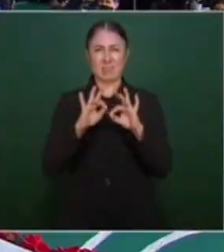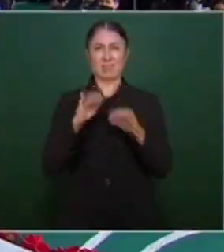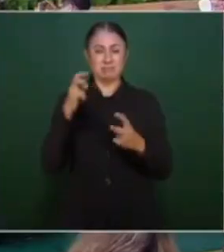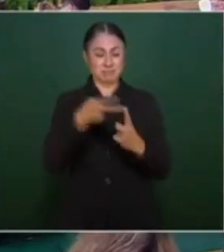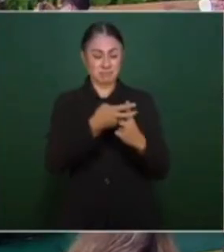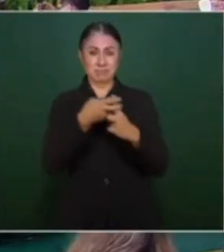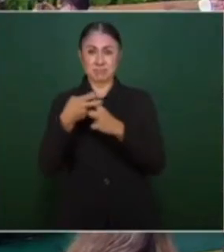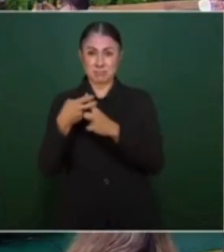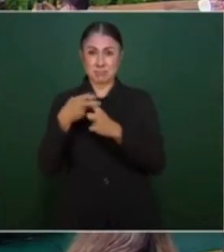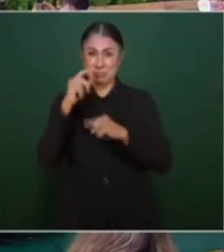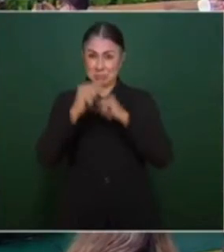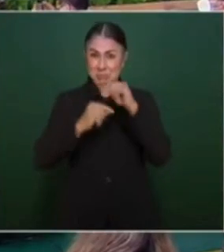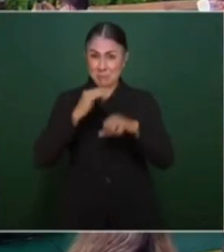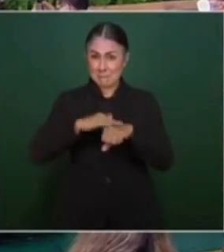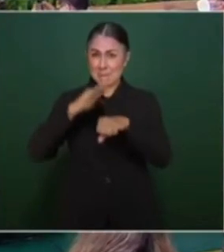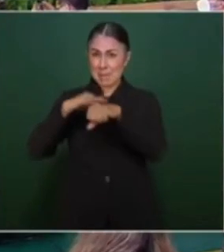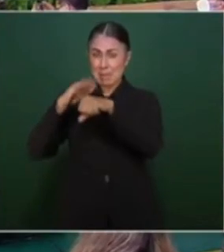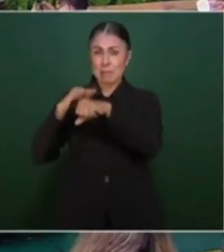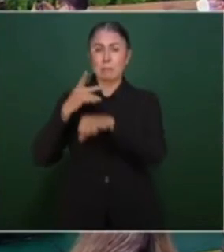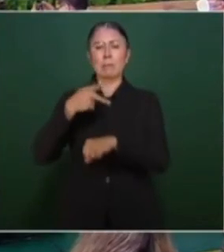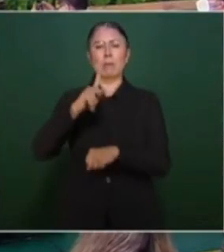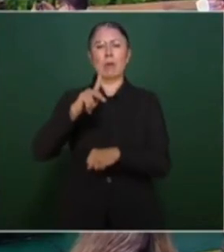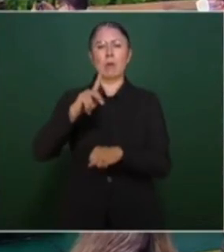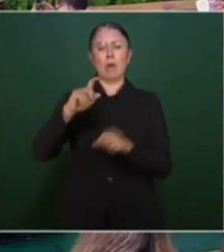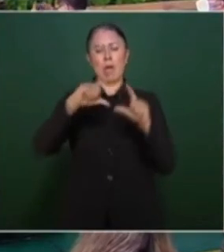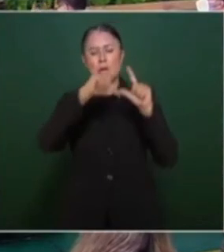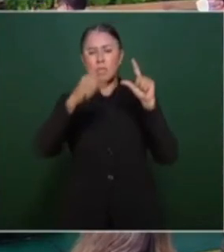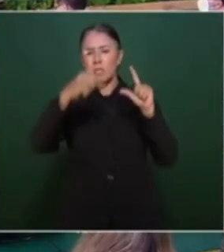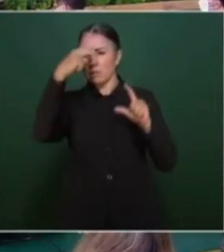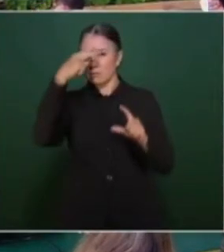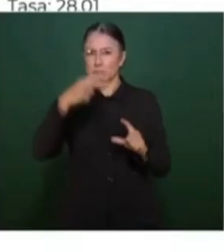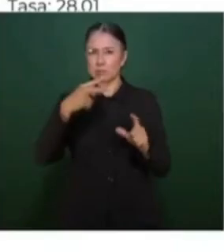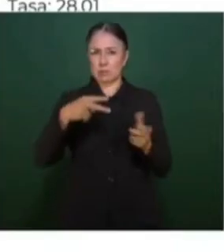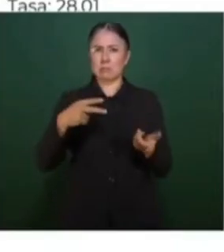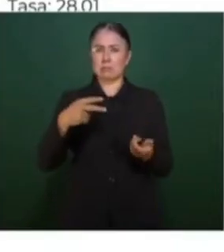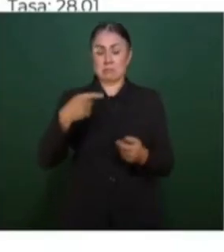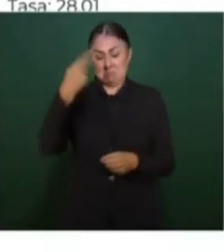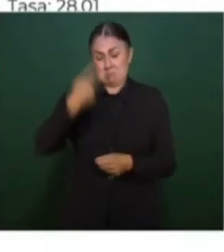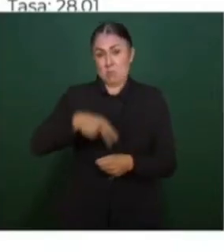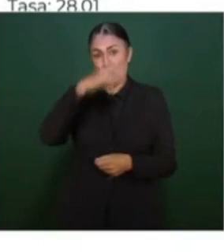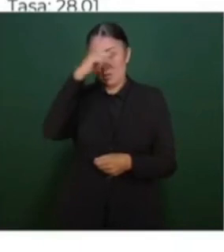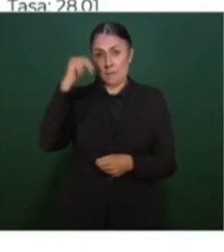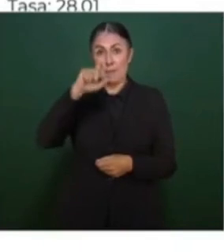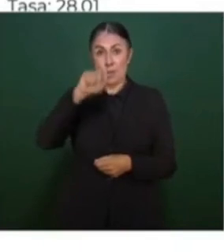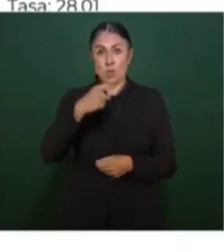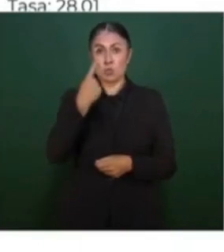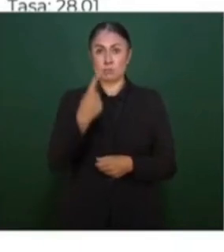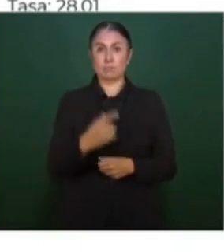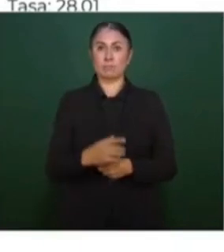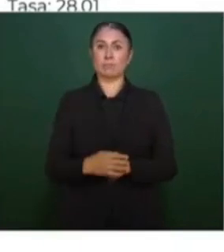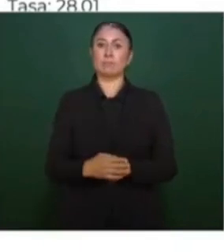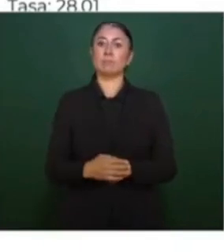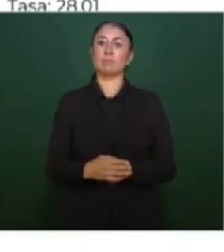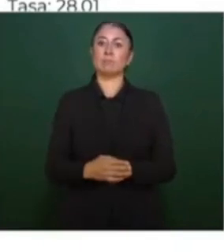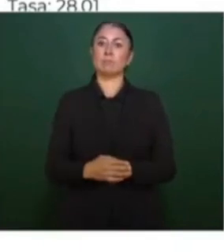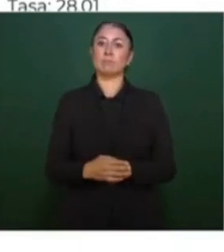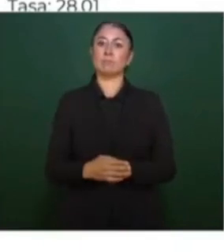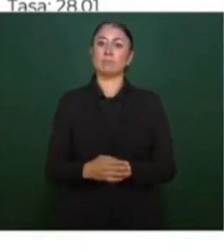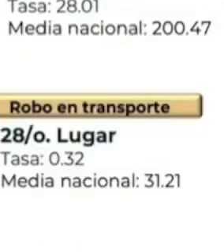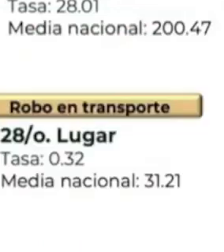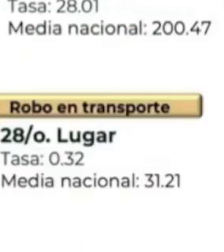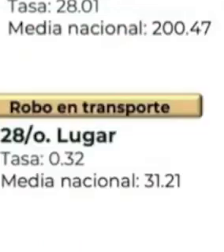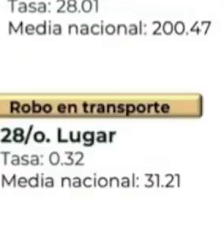pero tiene el 21 lugar a nivel nacional. Los homicidios dolosos también hay